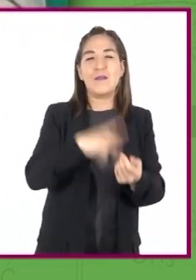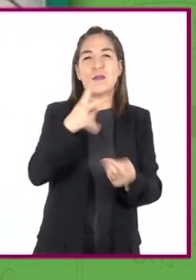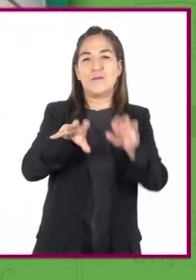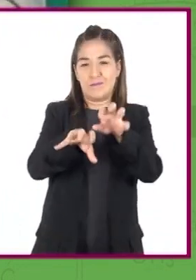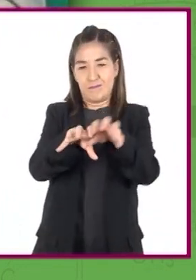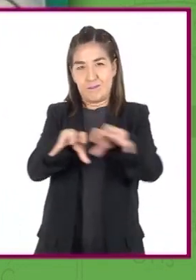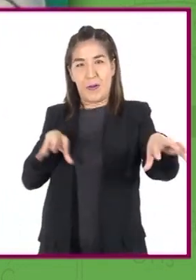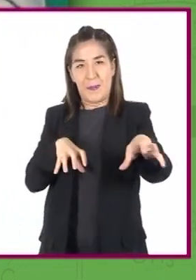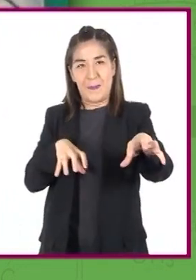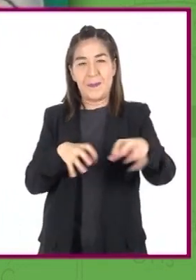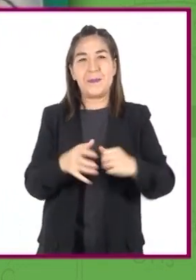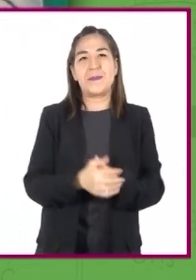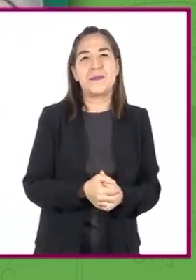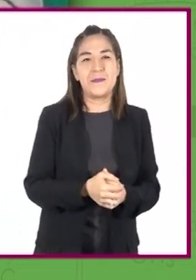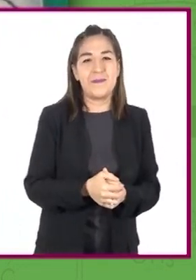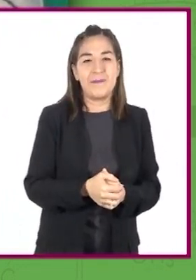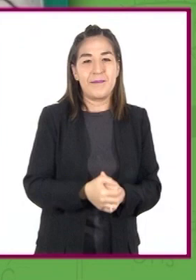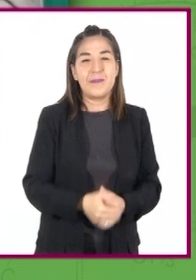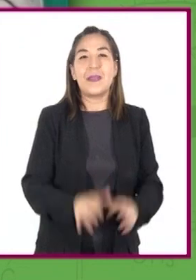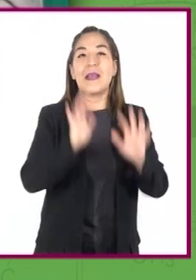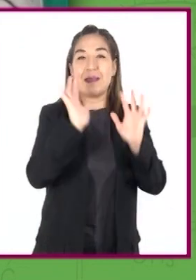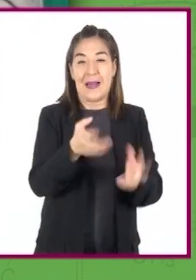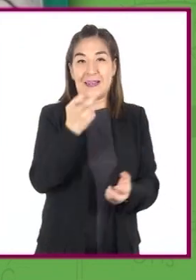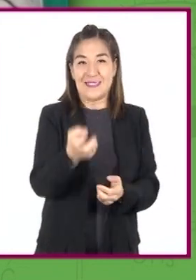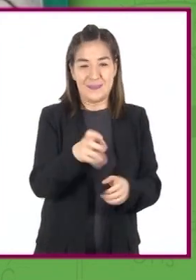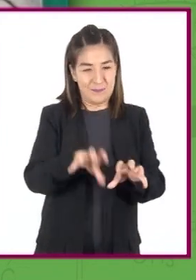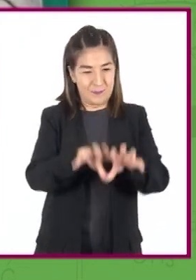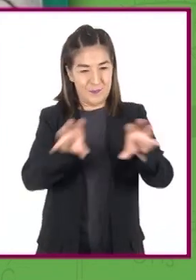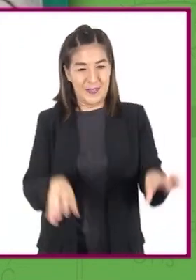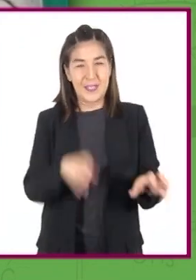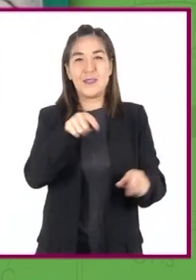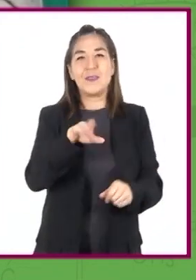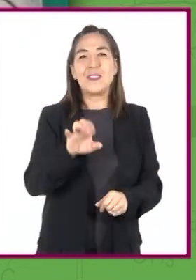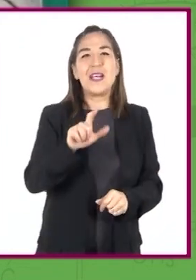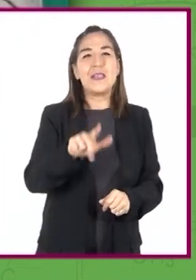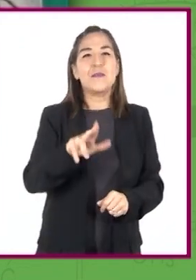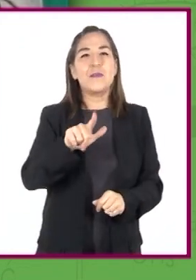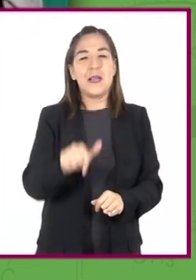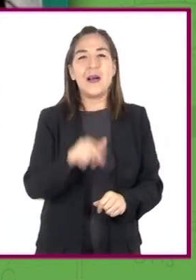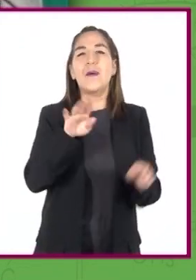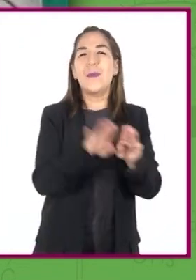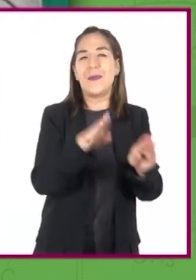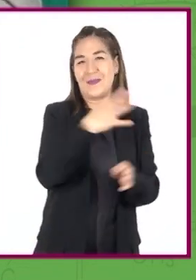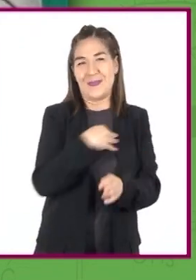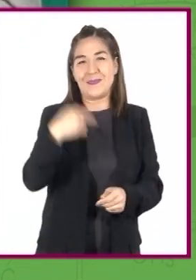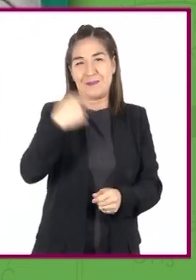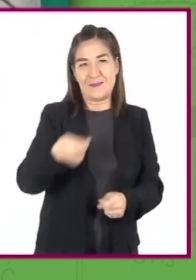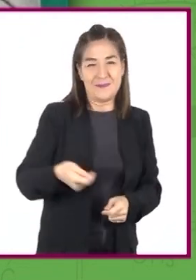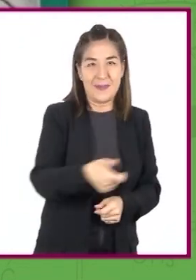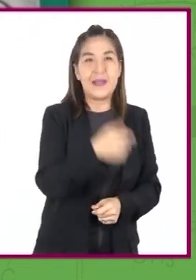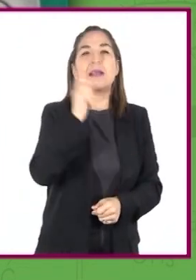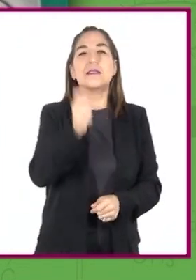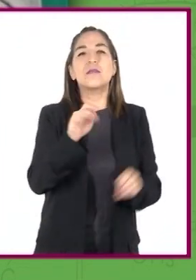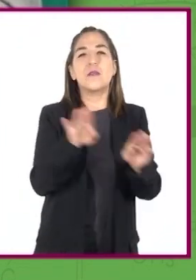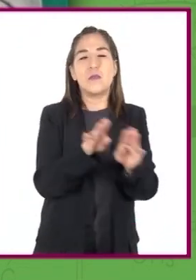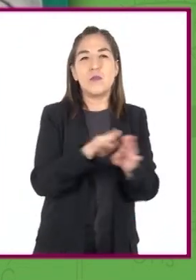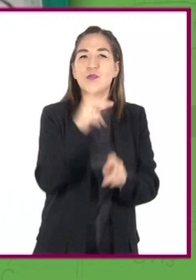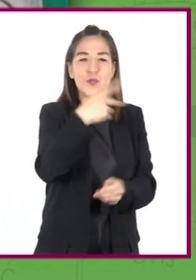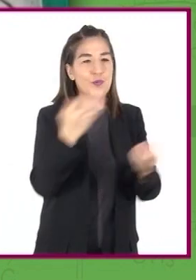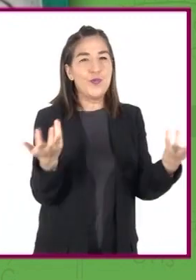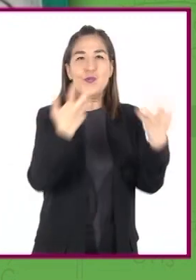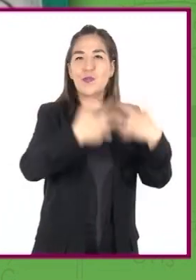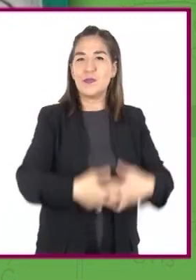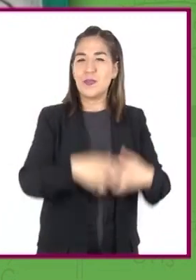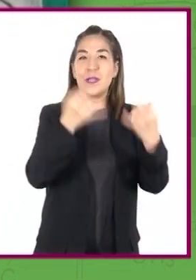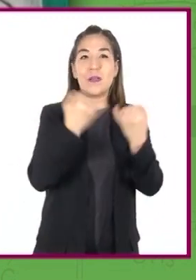hijas. Ya que están estas células hijas, cada una de ellas iniciará su proceso de desarrollo y funciones de manera independiente. Cuando estas